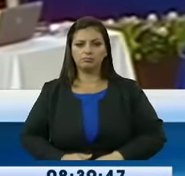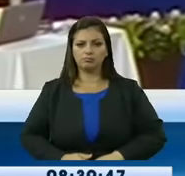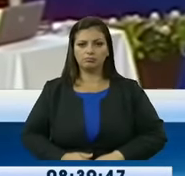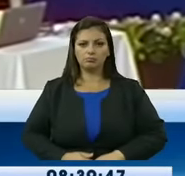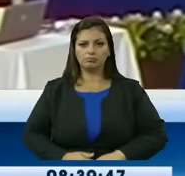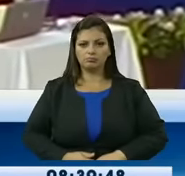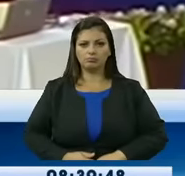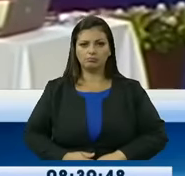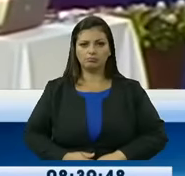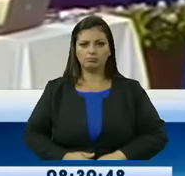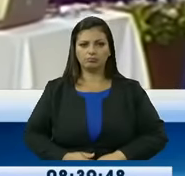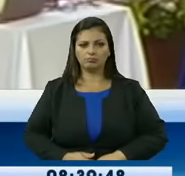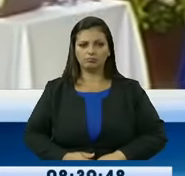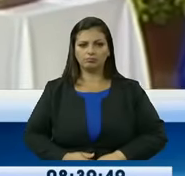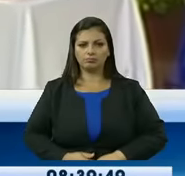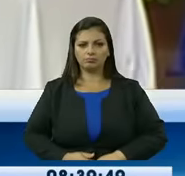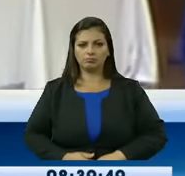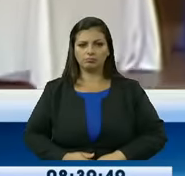entre lo que son los